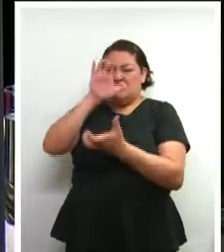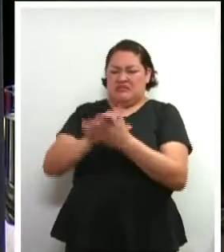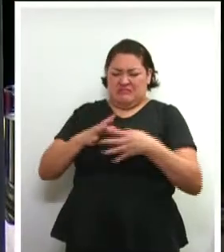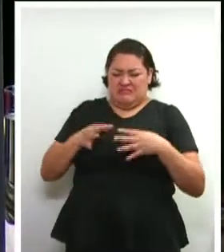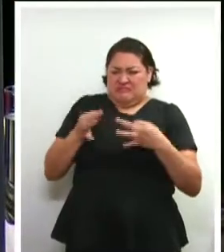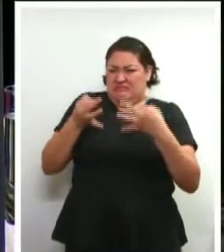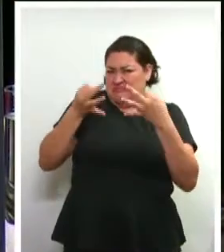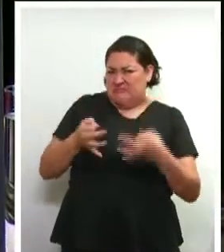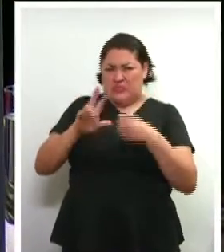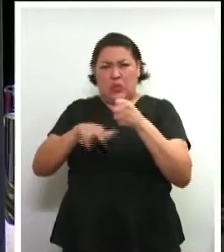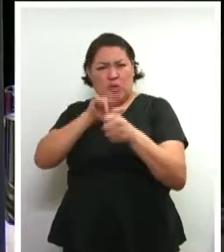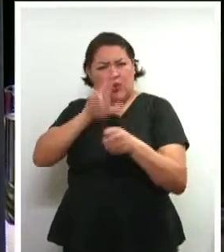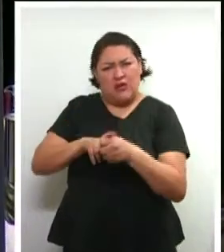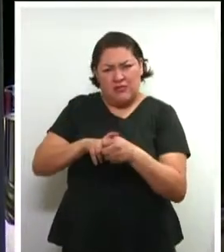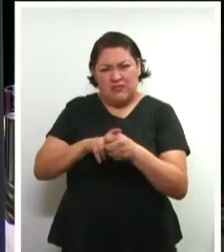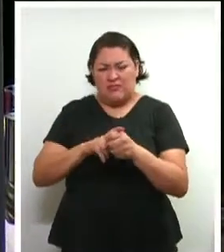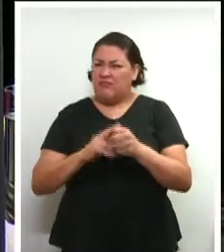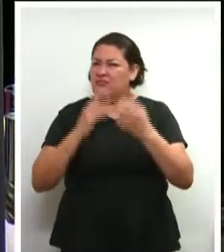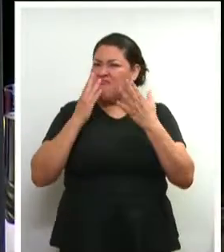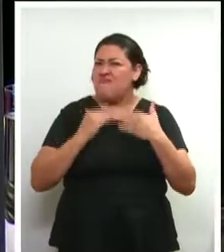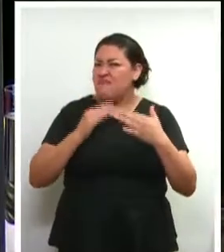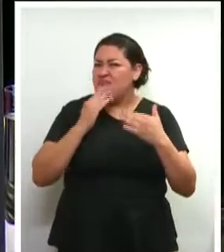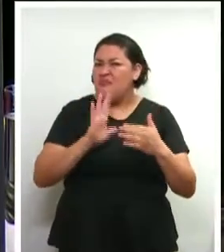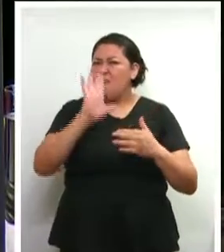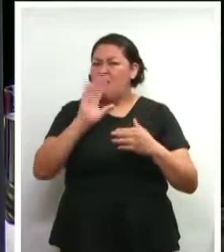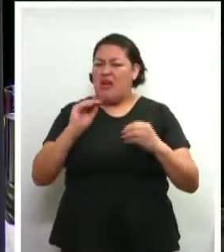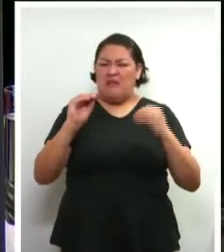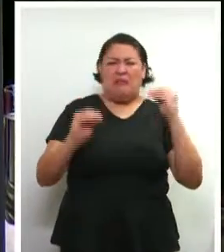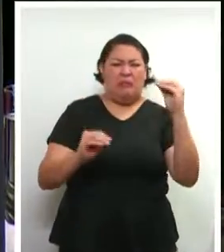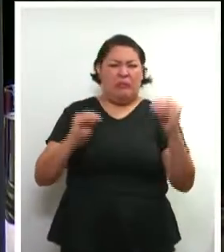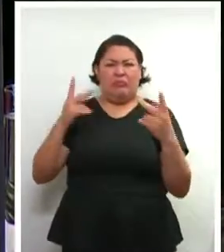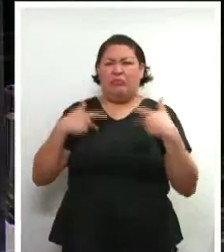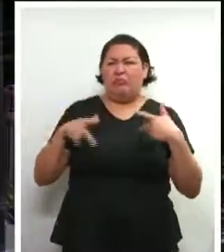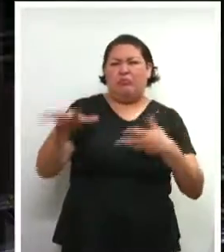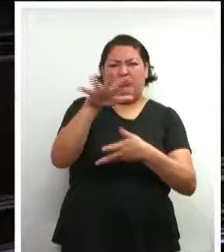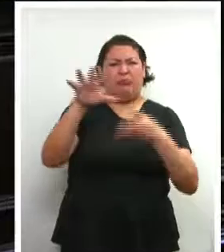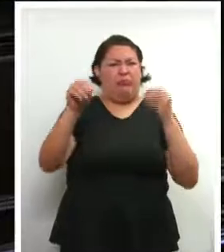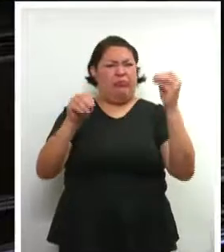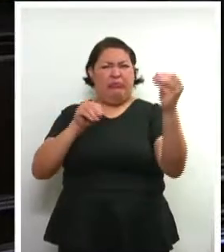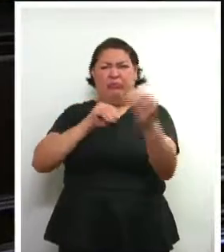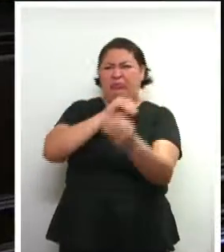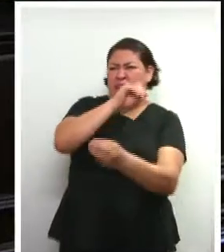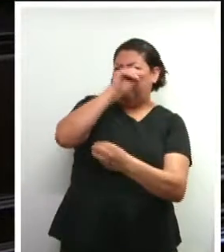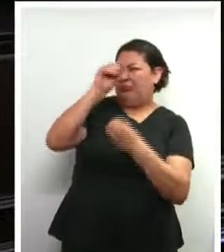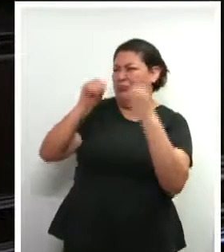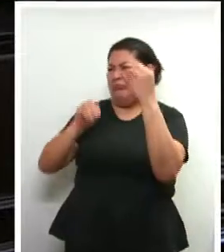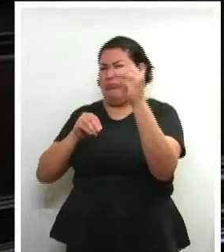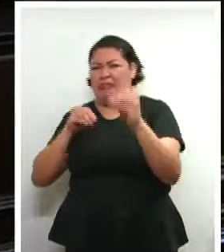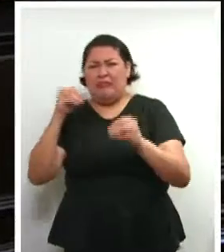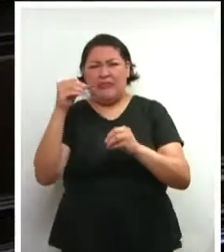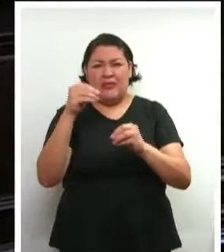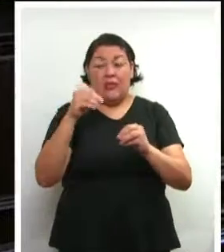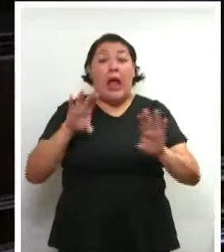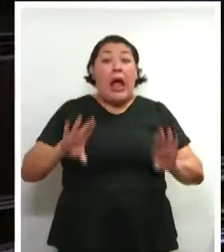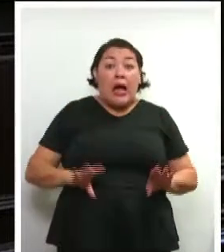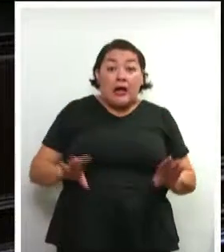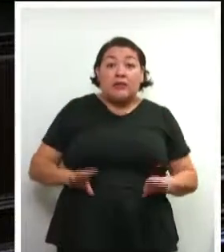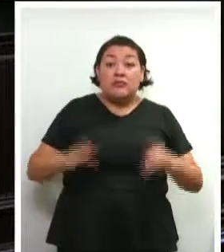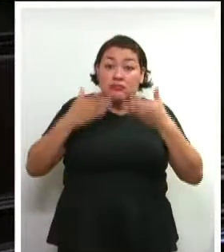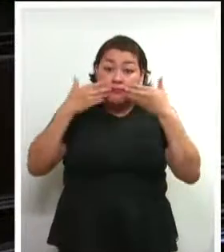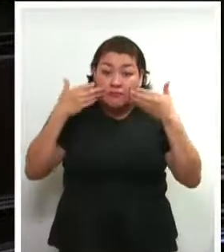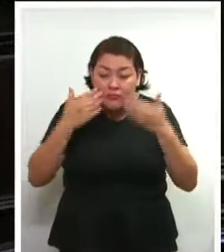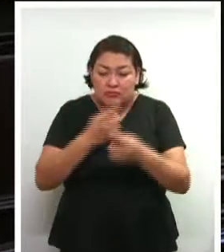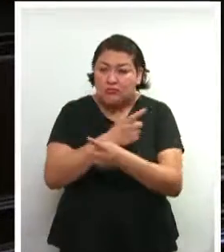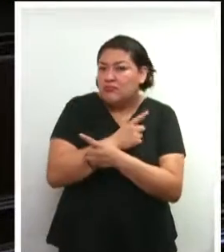matrimonio como consecuencia del debate y confrontación de la sociedad por la desvalorización de la institución